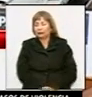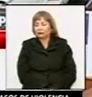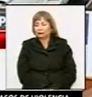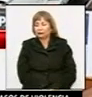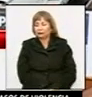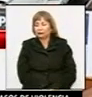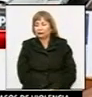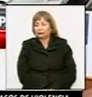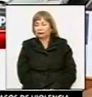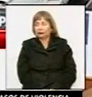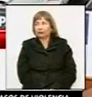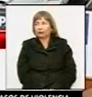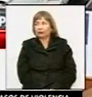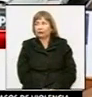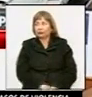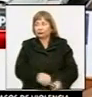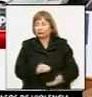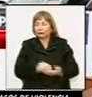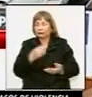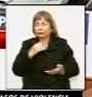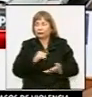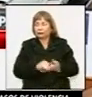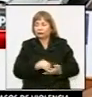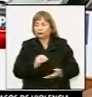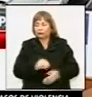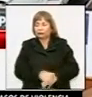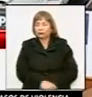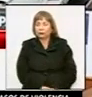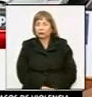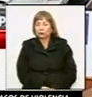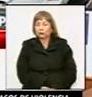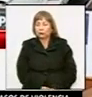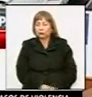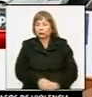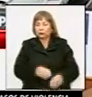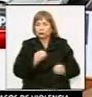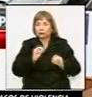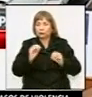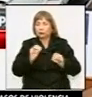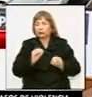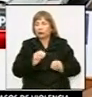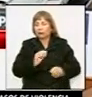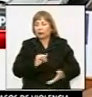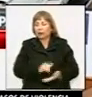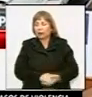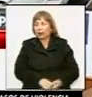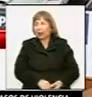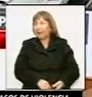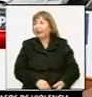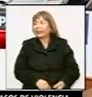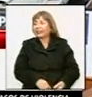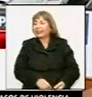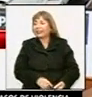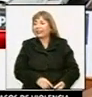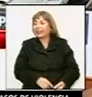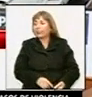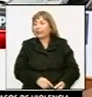kaspachamon. Hoknira kaspach ña hace rato y churus pasa con magna. Ni kaikunata ni siquiera chaskichkan